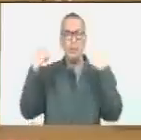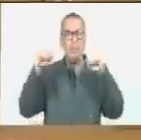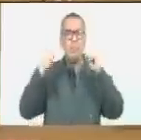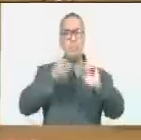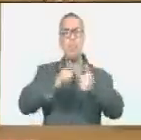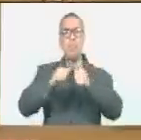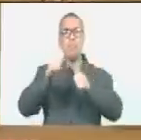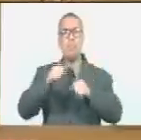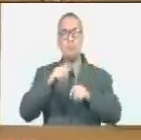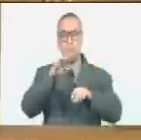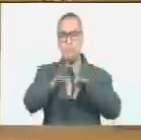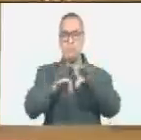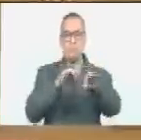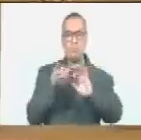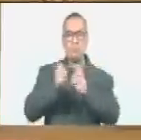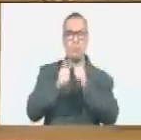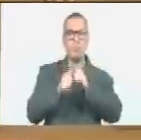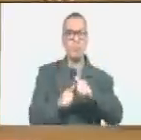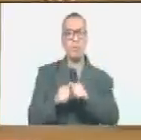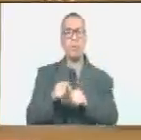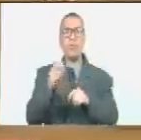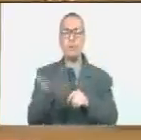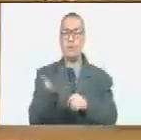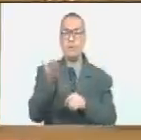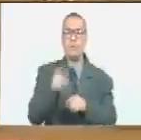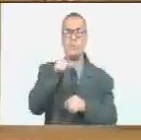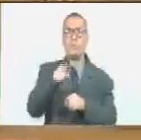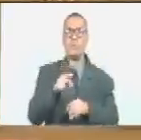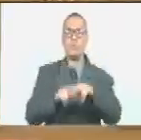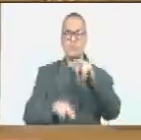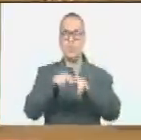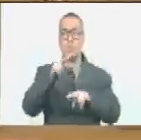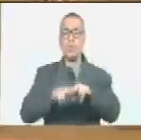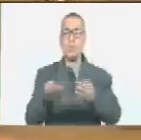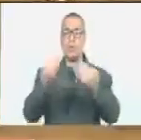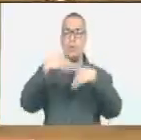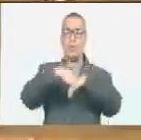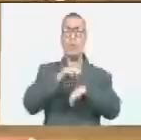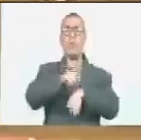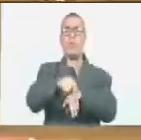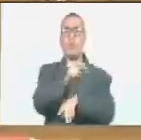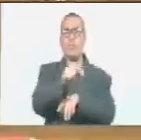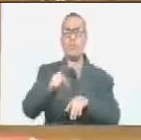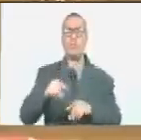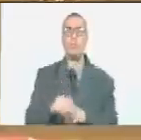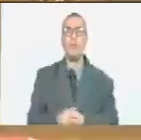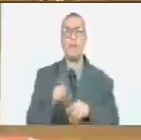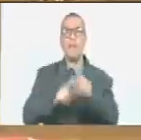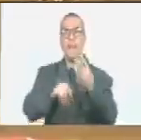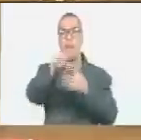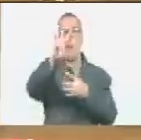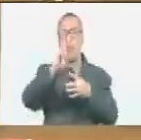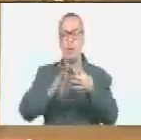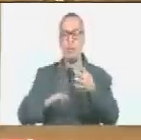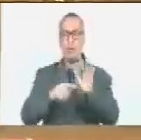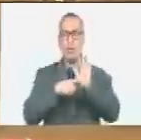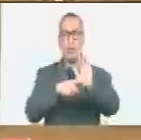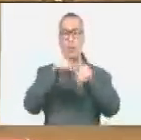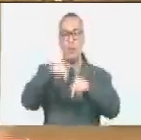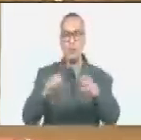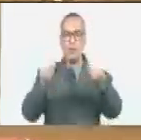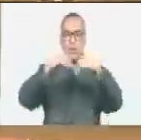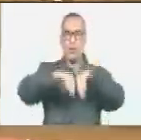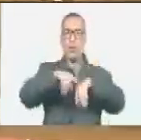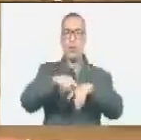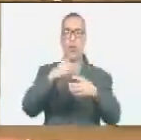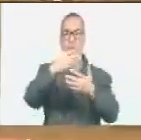del ajedrez como deporte fundamental para la formación integral del individuo. Cuarto, publicar el presente